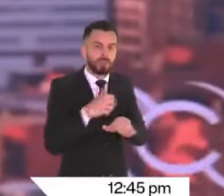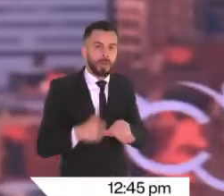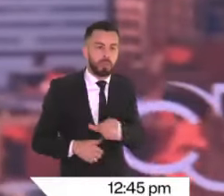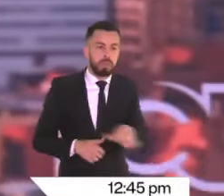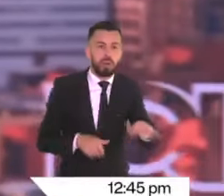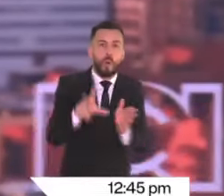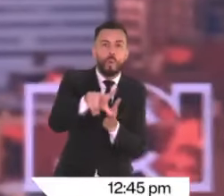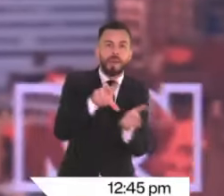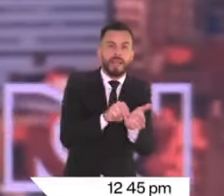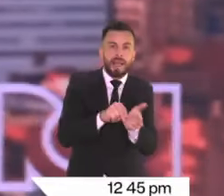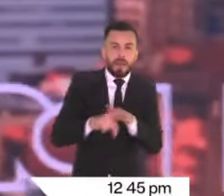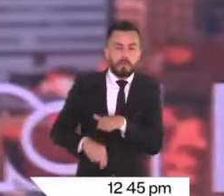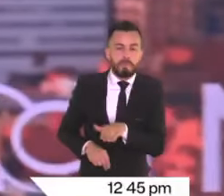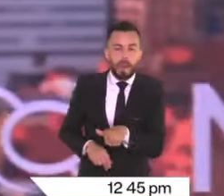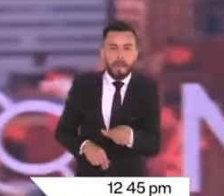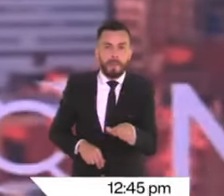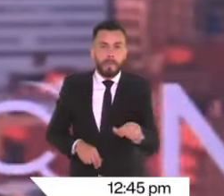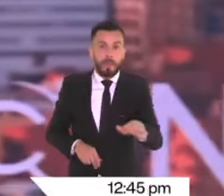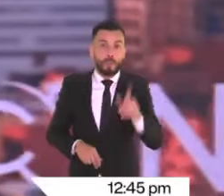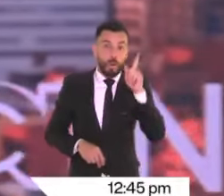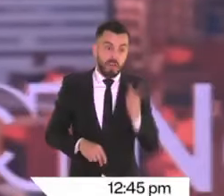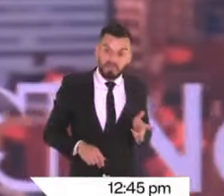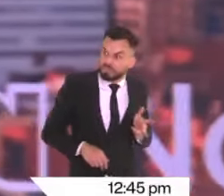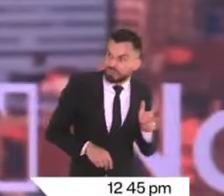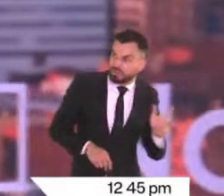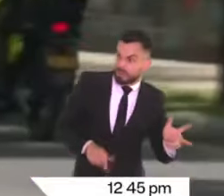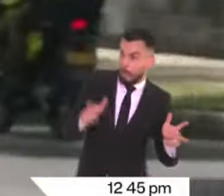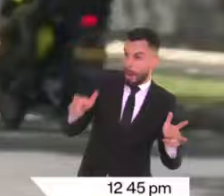disparó contra los delincuentes. Uno de ellos falleció.